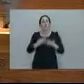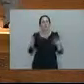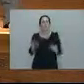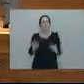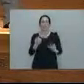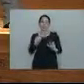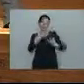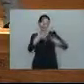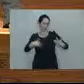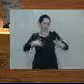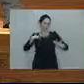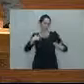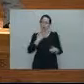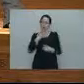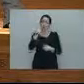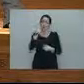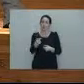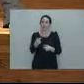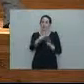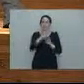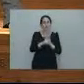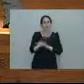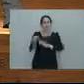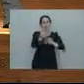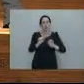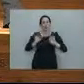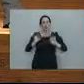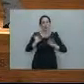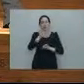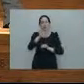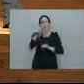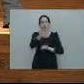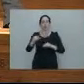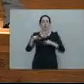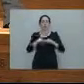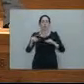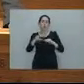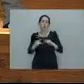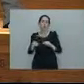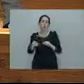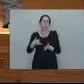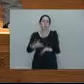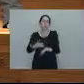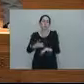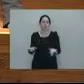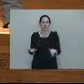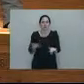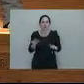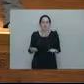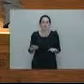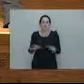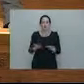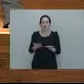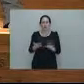genérica, que se establecerán medidas de protección específicas para los consumidores vulnerables, pero no define los términos del reconocimiento de